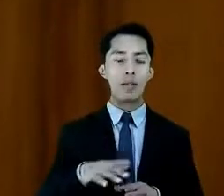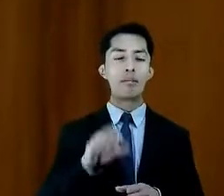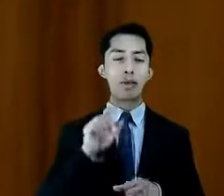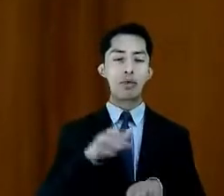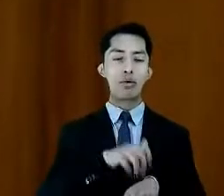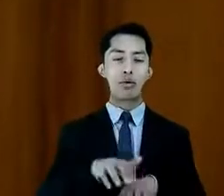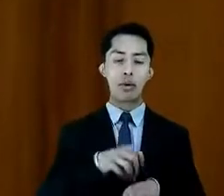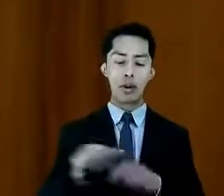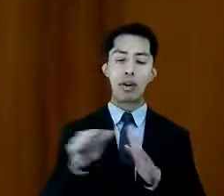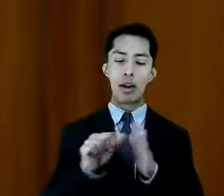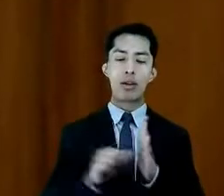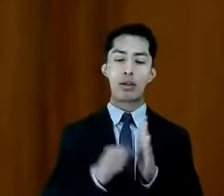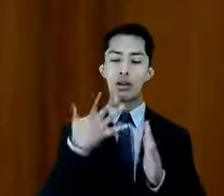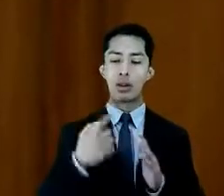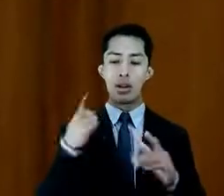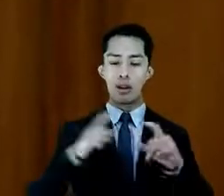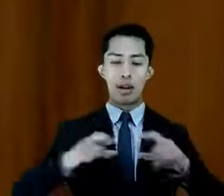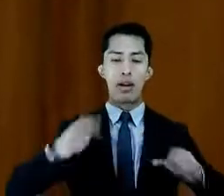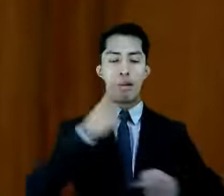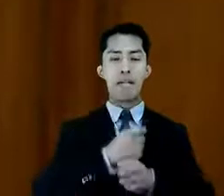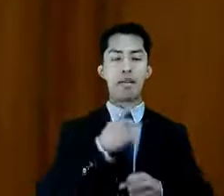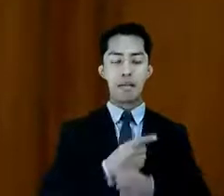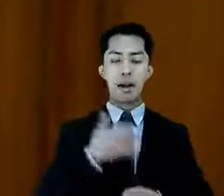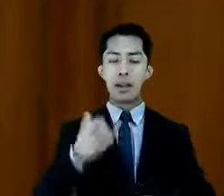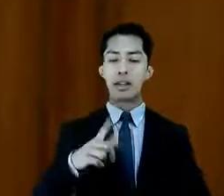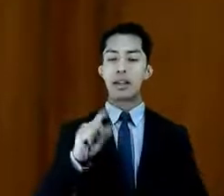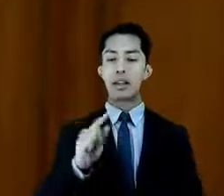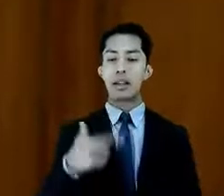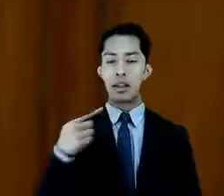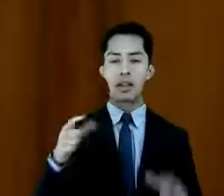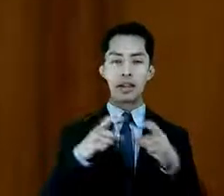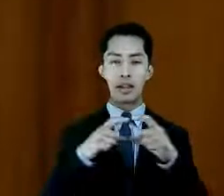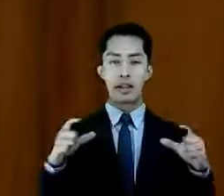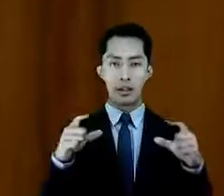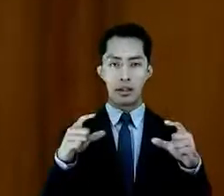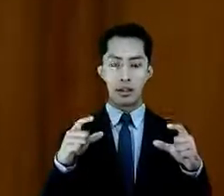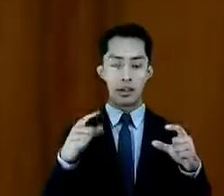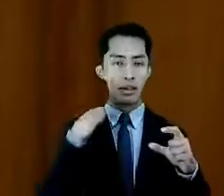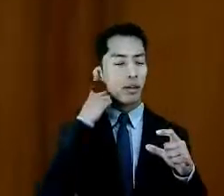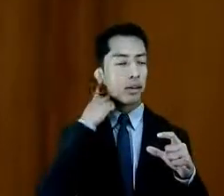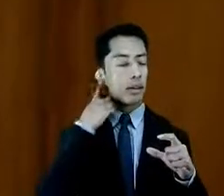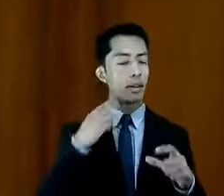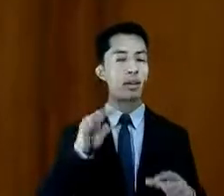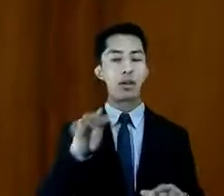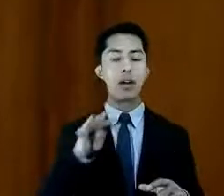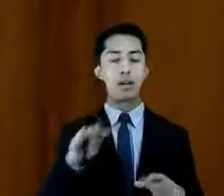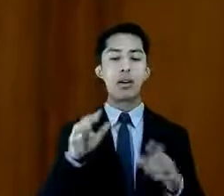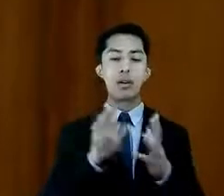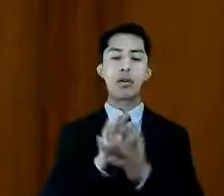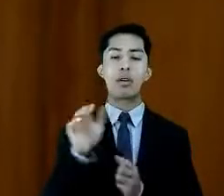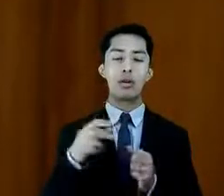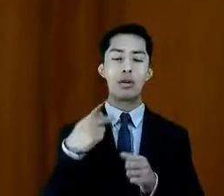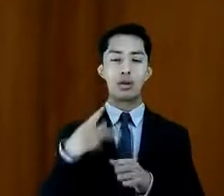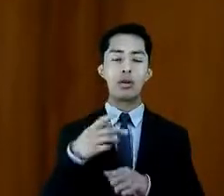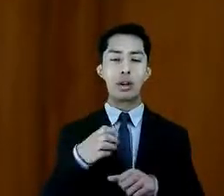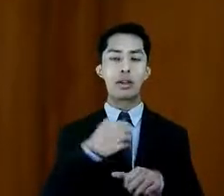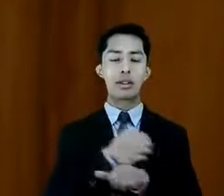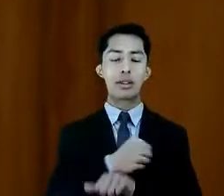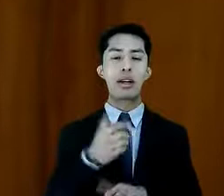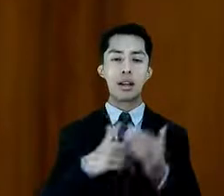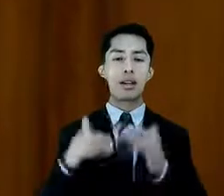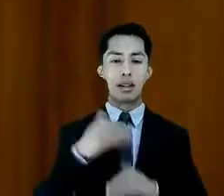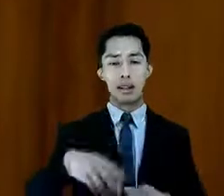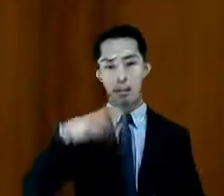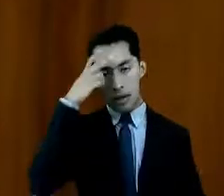los artículos 51, fracción primera, y 77, fracción 19ª de la Constitución Política del Estado Libre